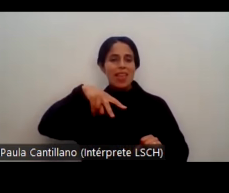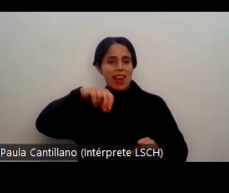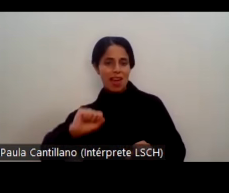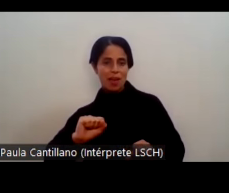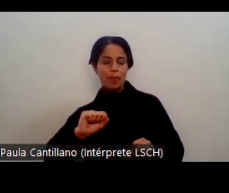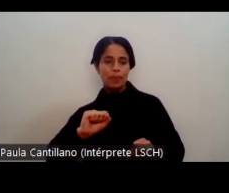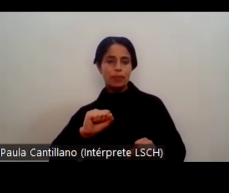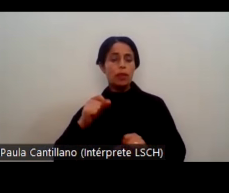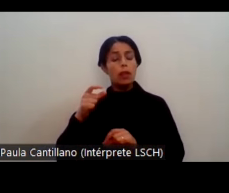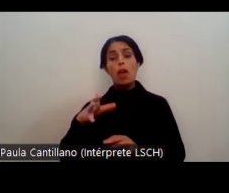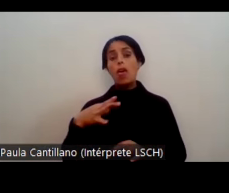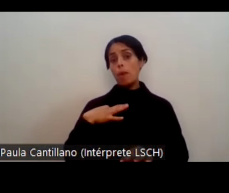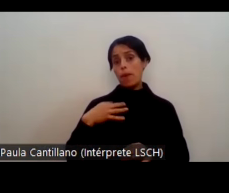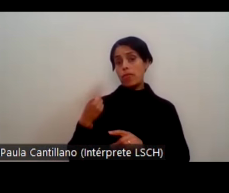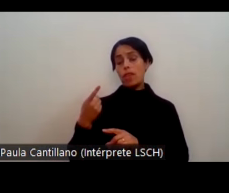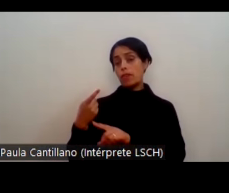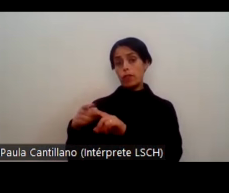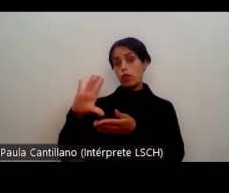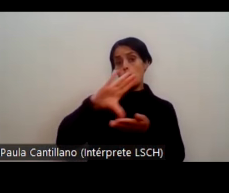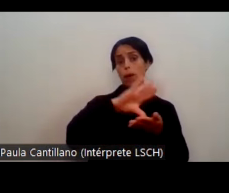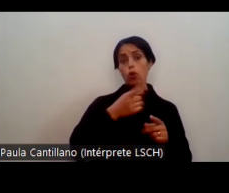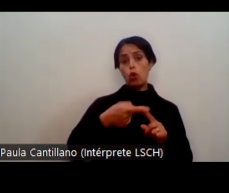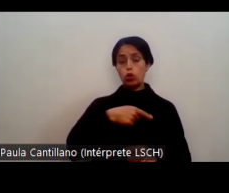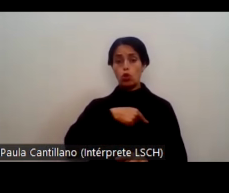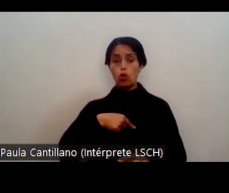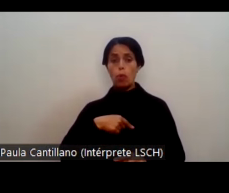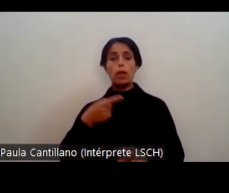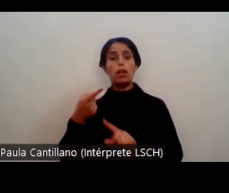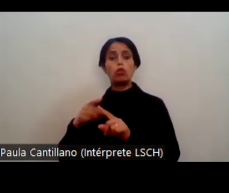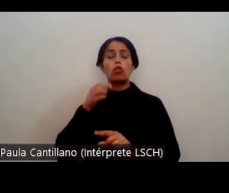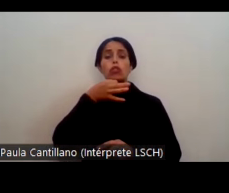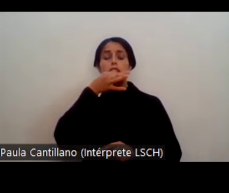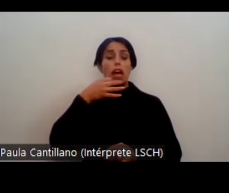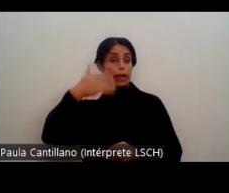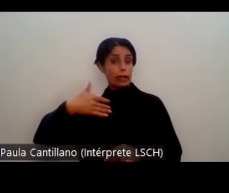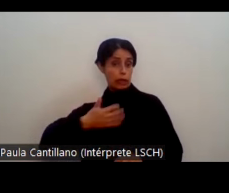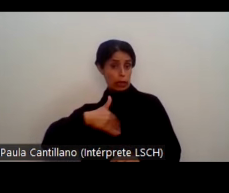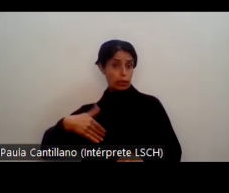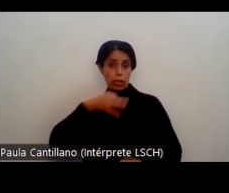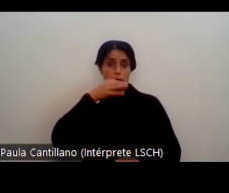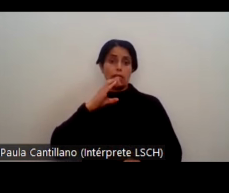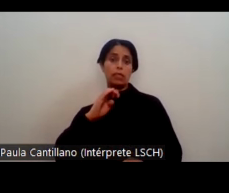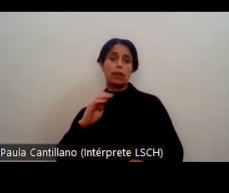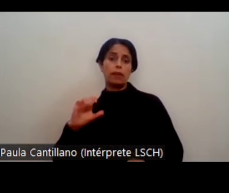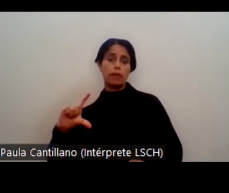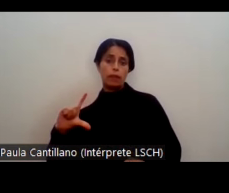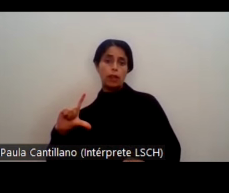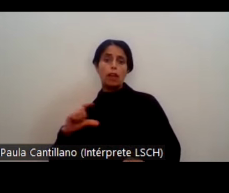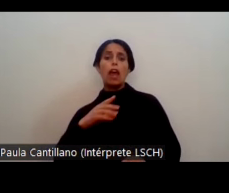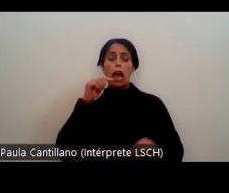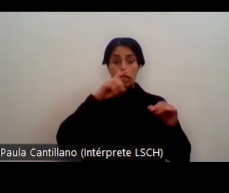Depende de cada país, en Argentina le llaman Seville, en Chile Vilca, en Perú Vilca o